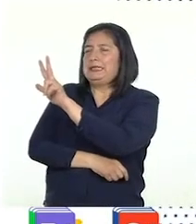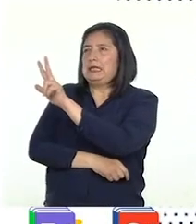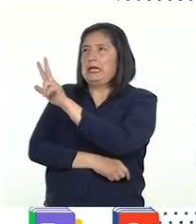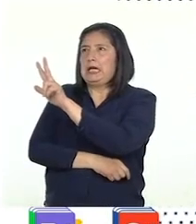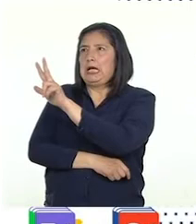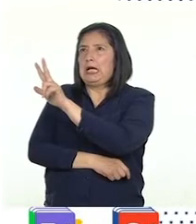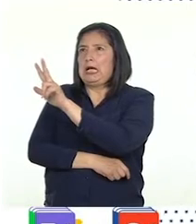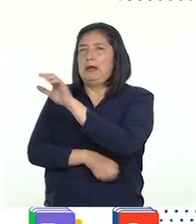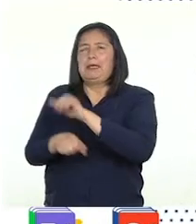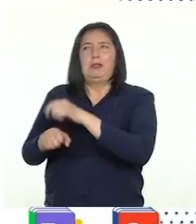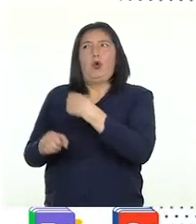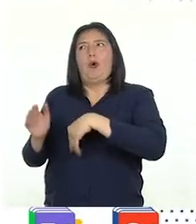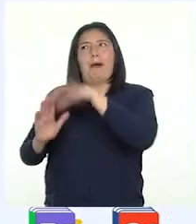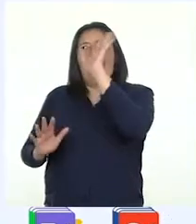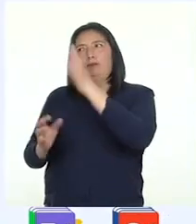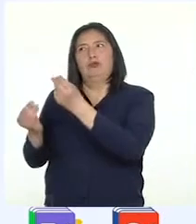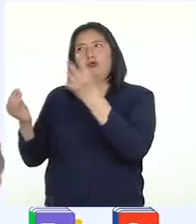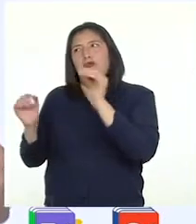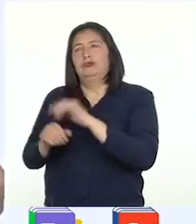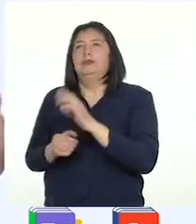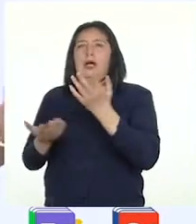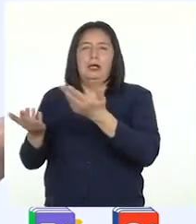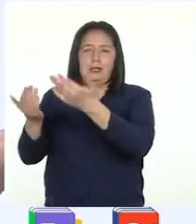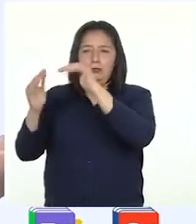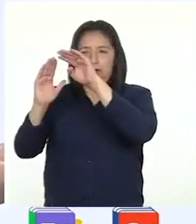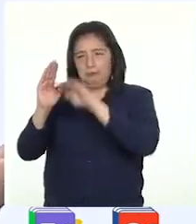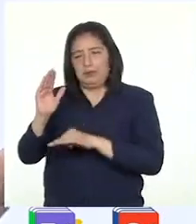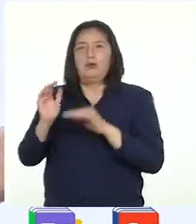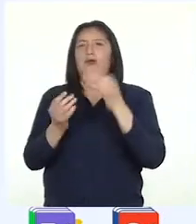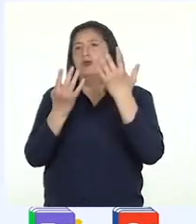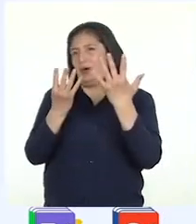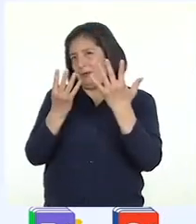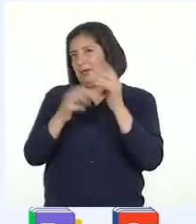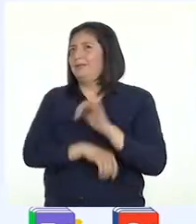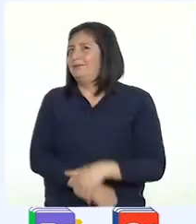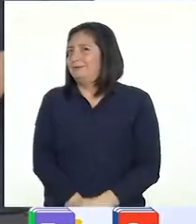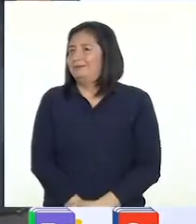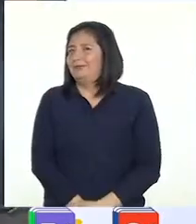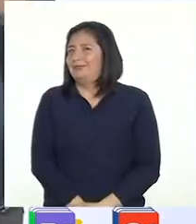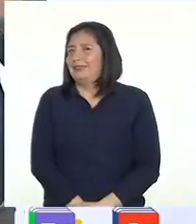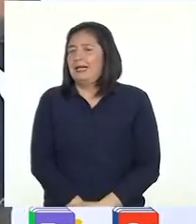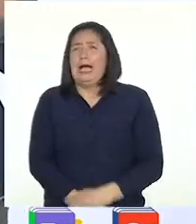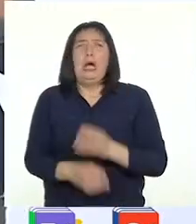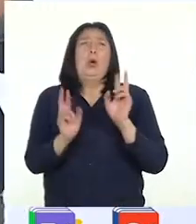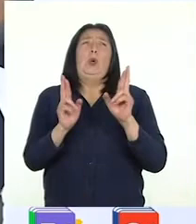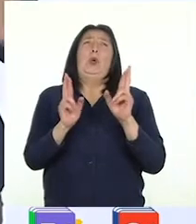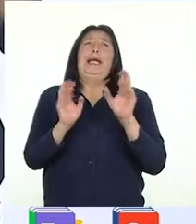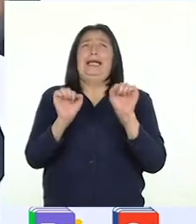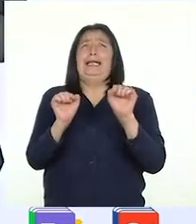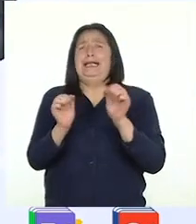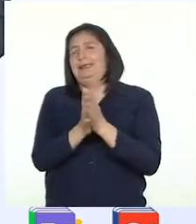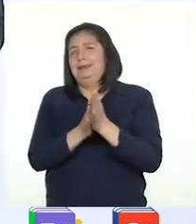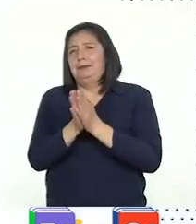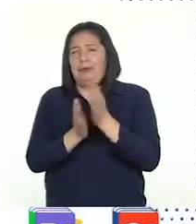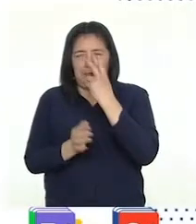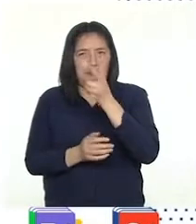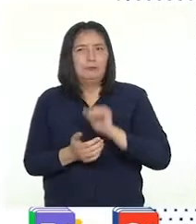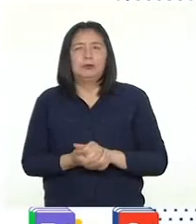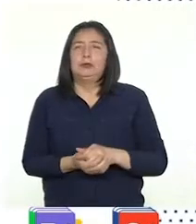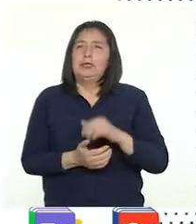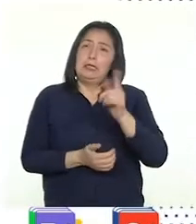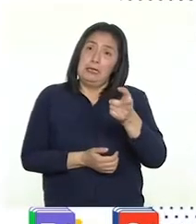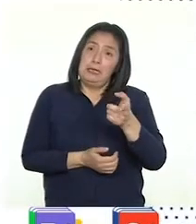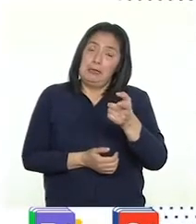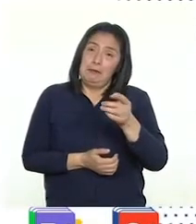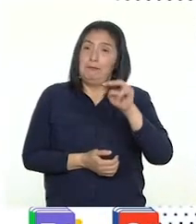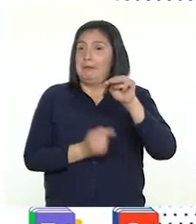43 piedritas. No, nos pasamos. Probemos con 9 piedritas, entonces. Ay, ojalá lo logremos. Veamos.